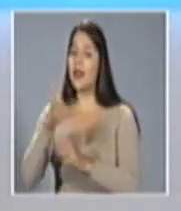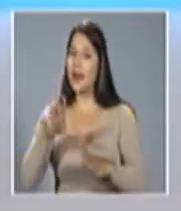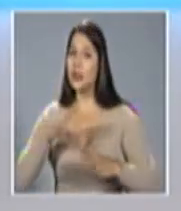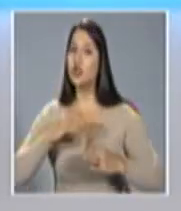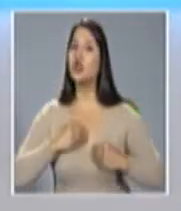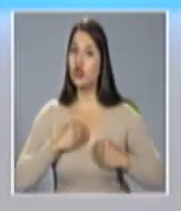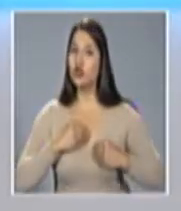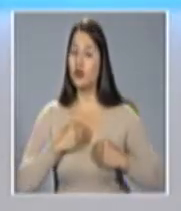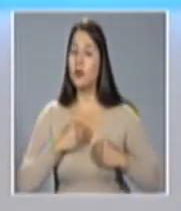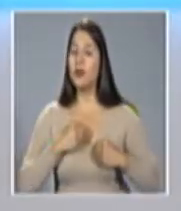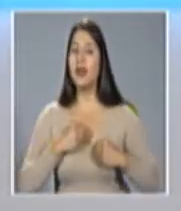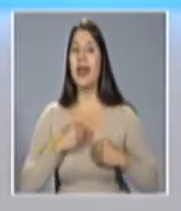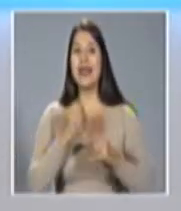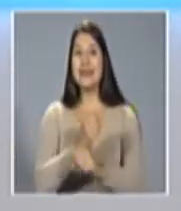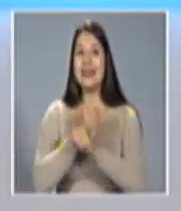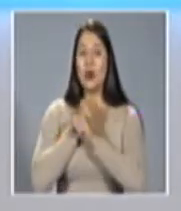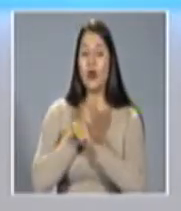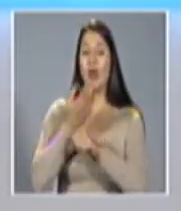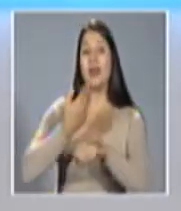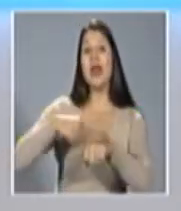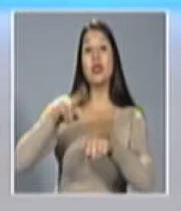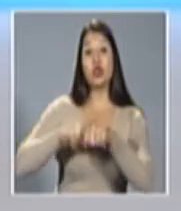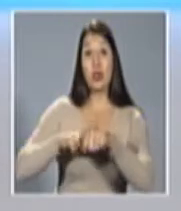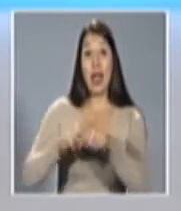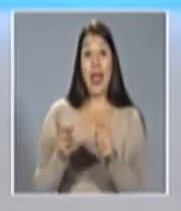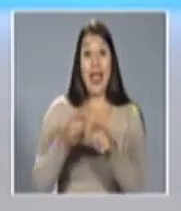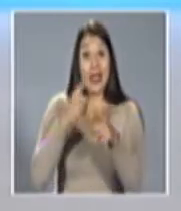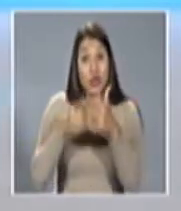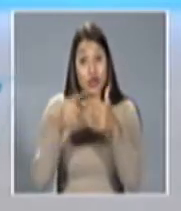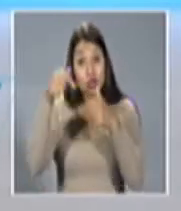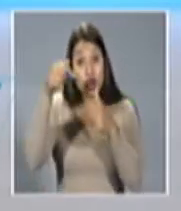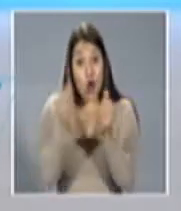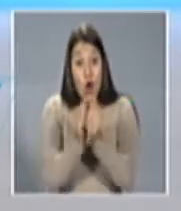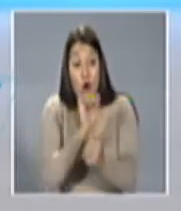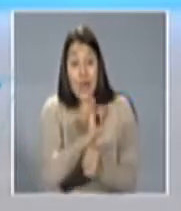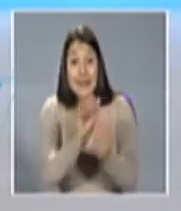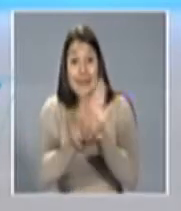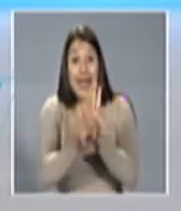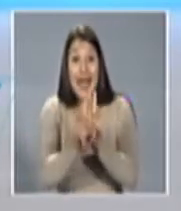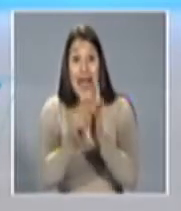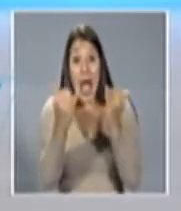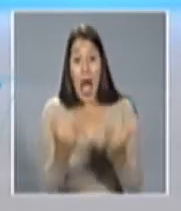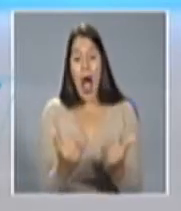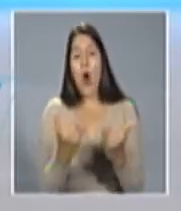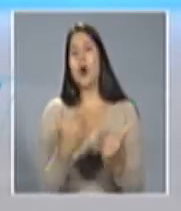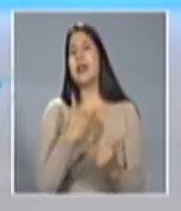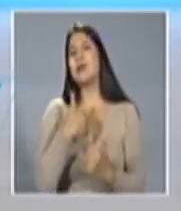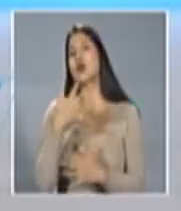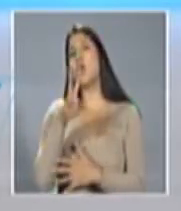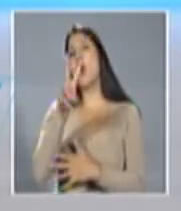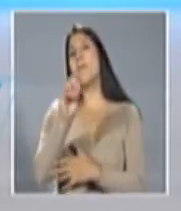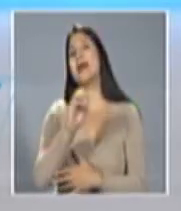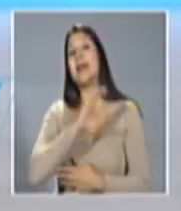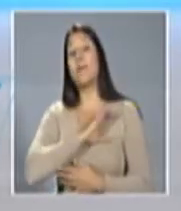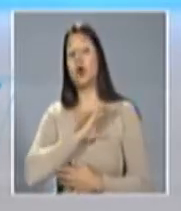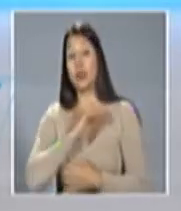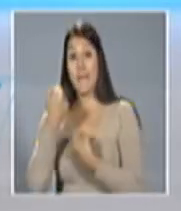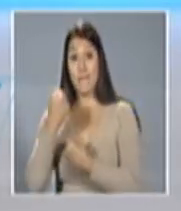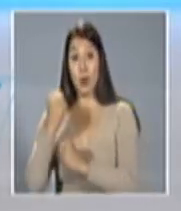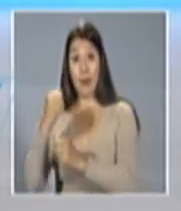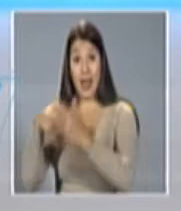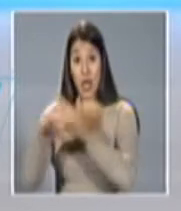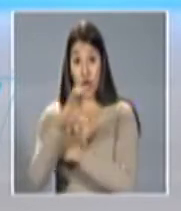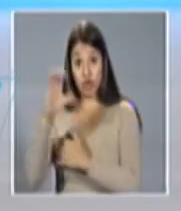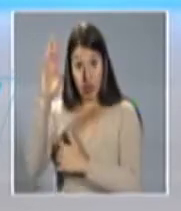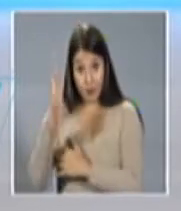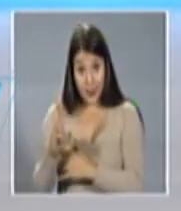las municipalidades más trabajar temas de prevención. Entonces, con esa ley, hoy día hay unas 20 policías municipales en Costa Rica. Con esa ley, posiblemente las